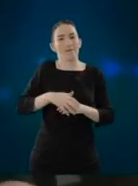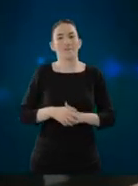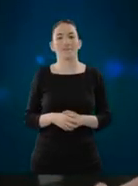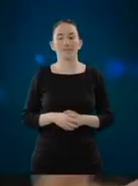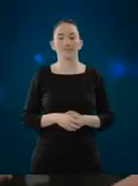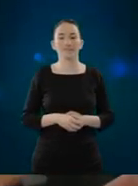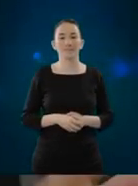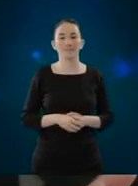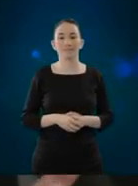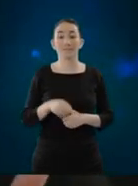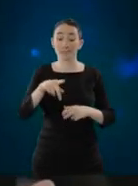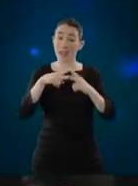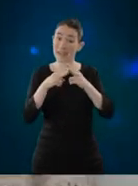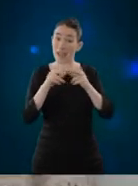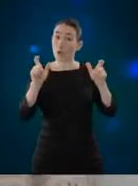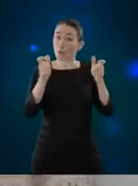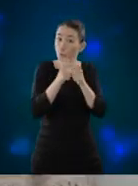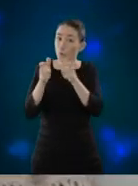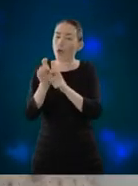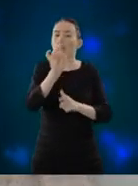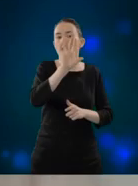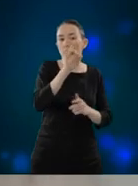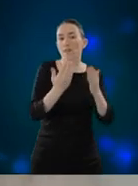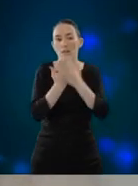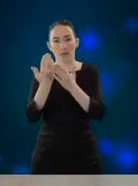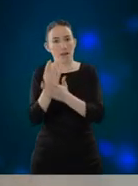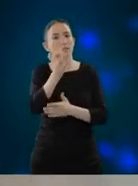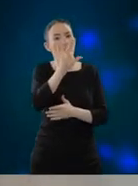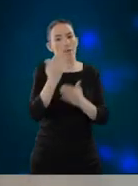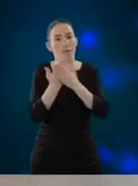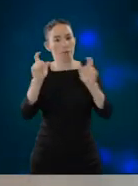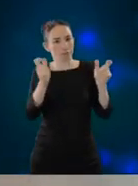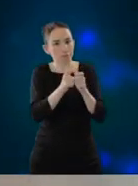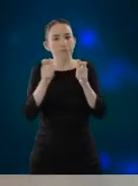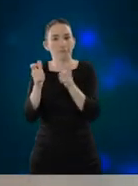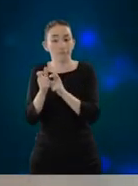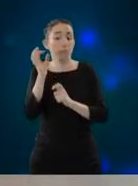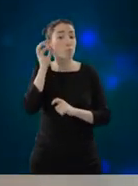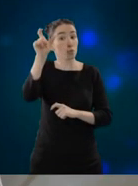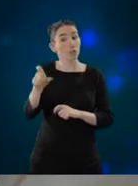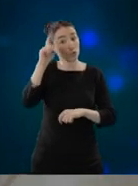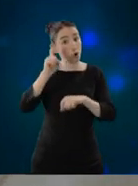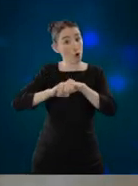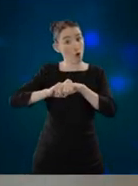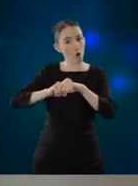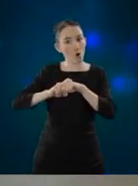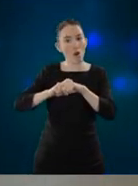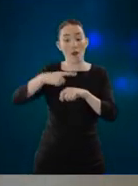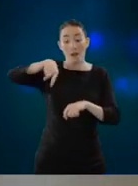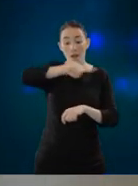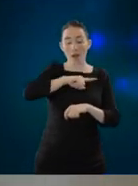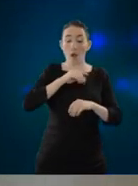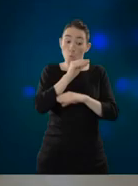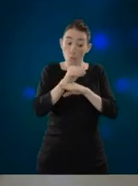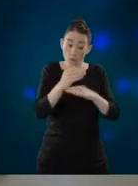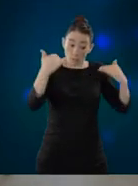dependientes. Se hacen reuniones cada 15 días y con la ayuda de una psicóloga, los